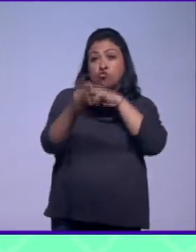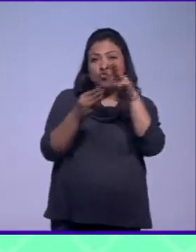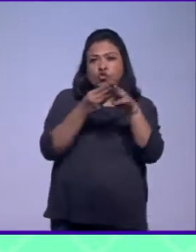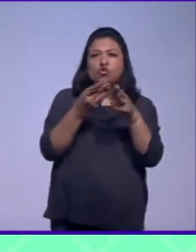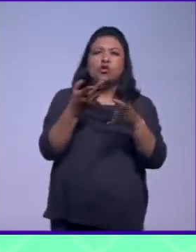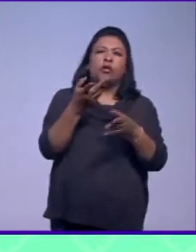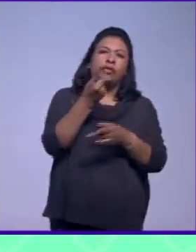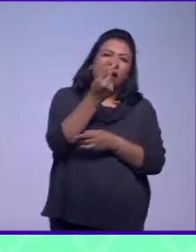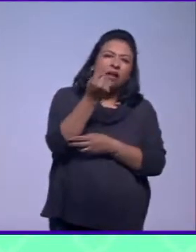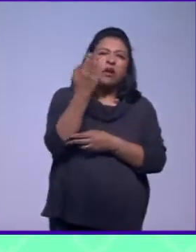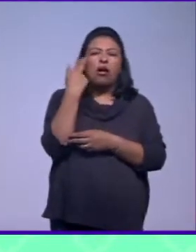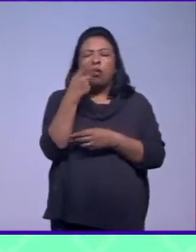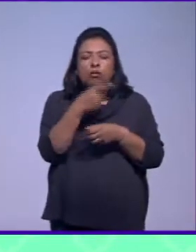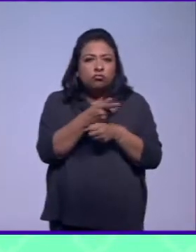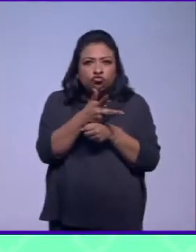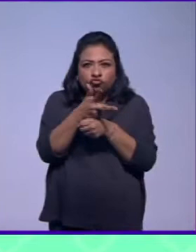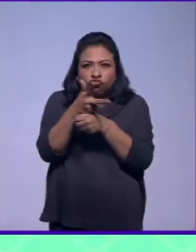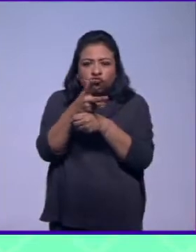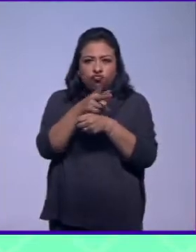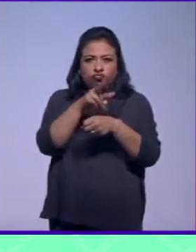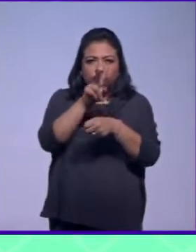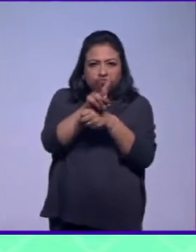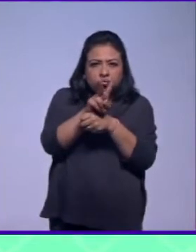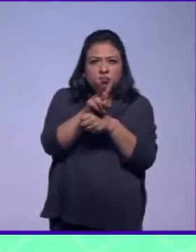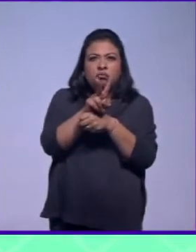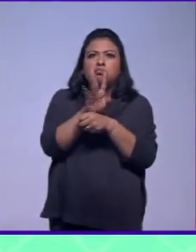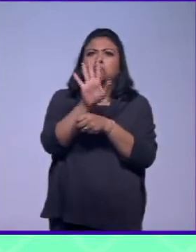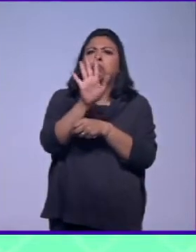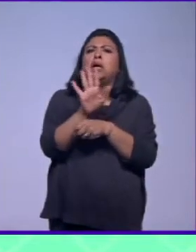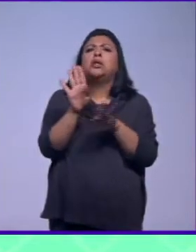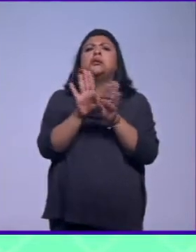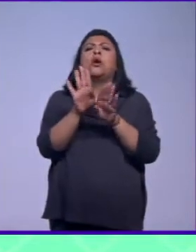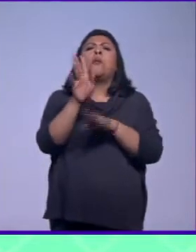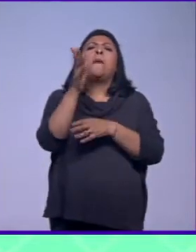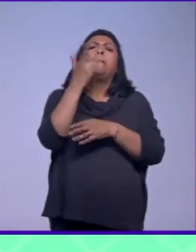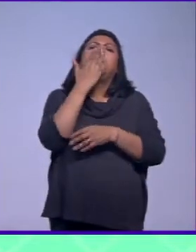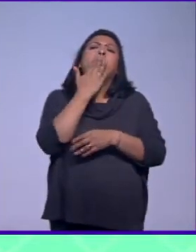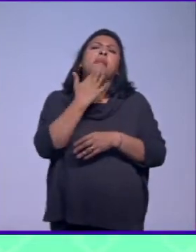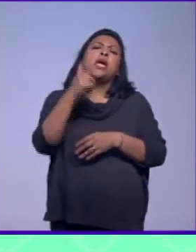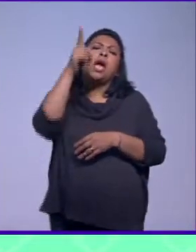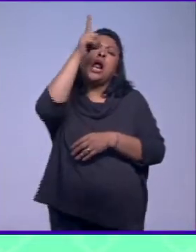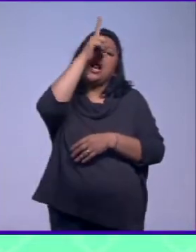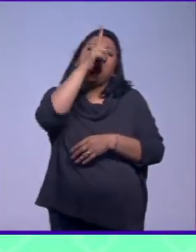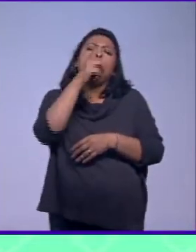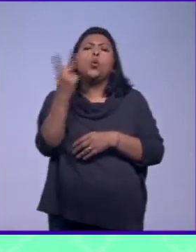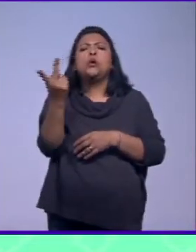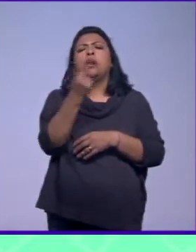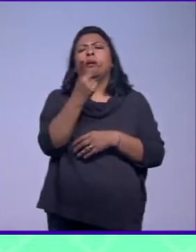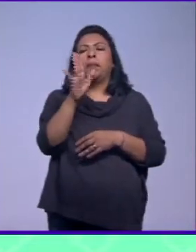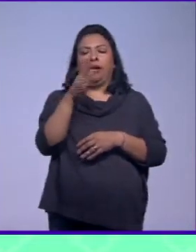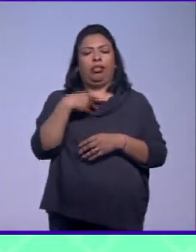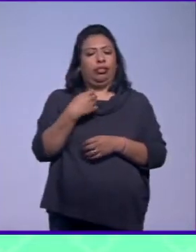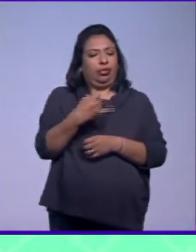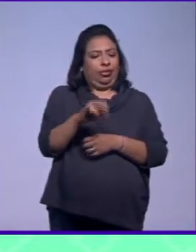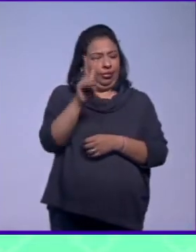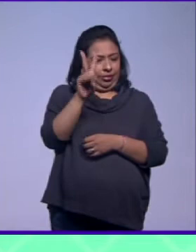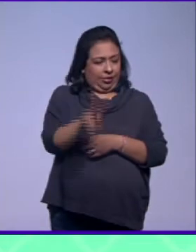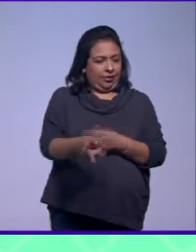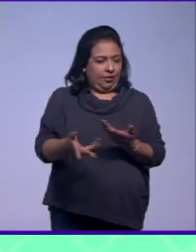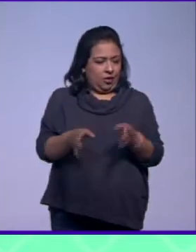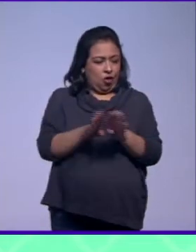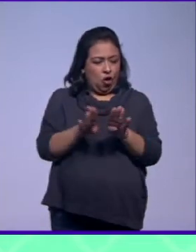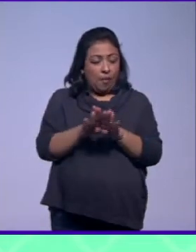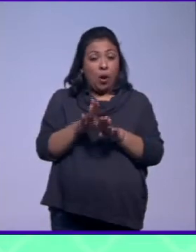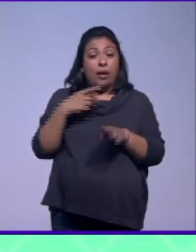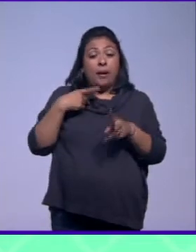dando testimonio de qué es lo que ocurre pues pareciera que era como una luna de miel no digo lo digo irónicamente en que de